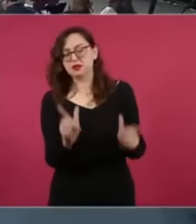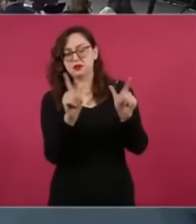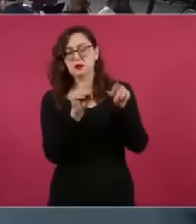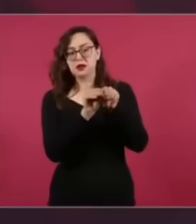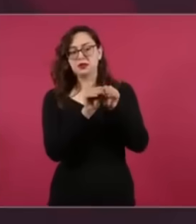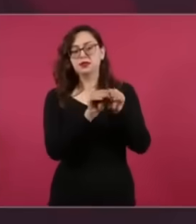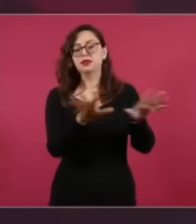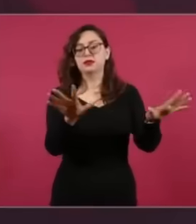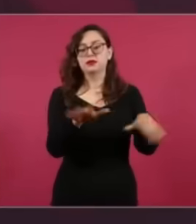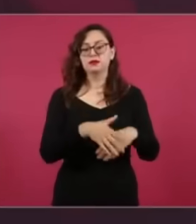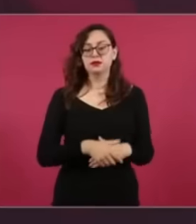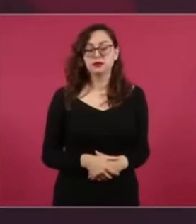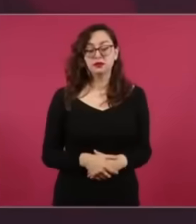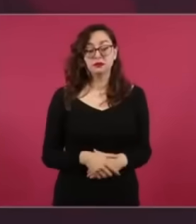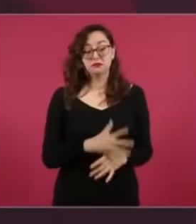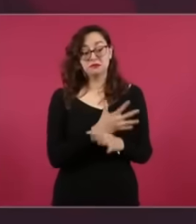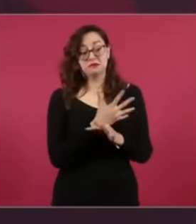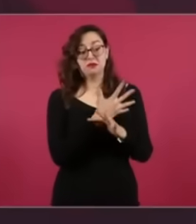que